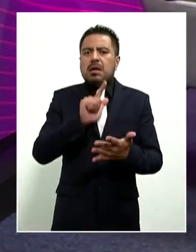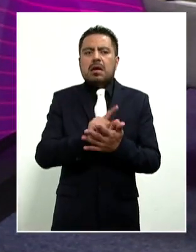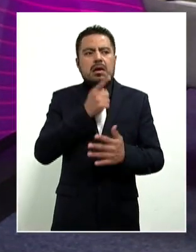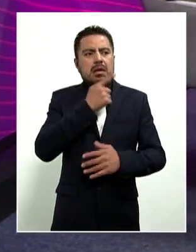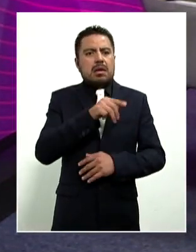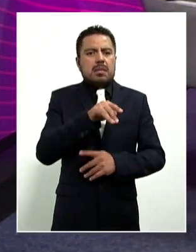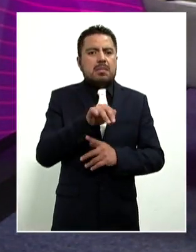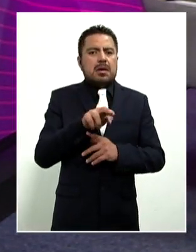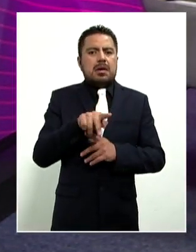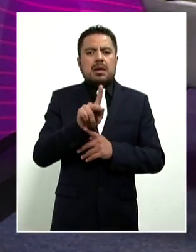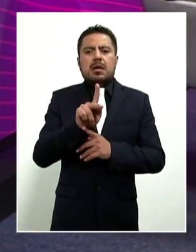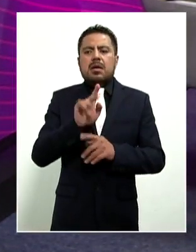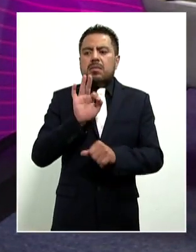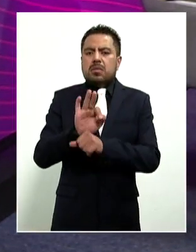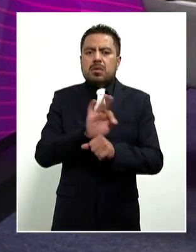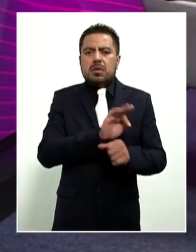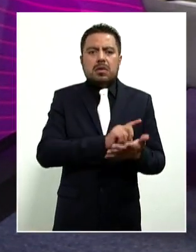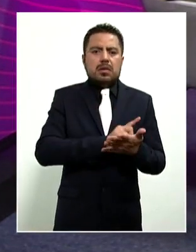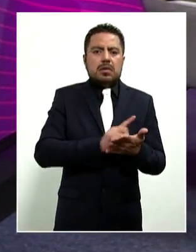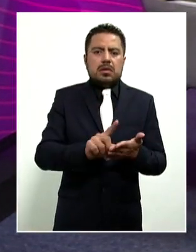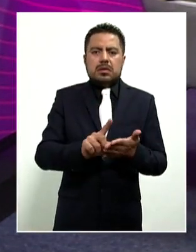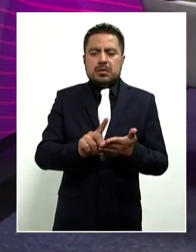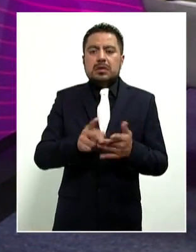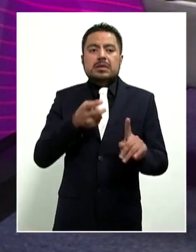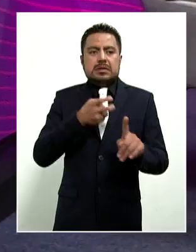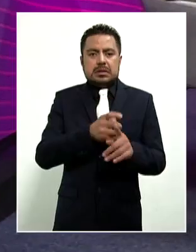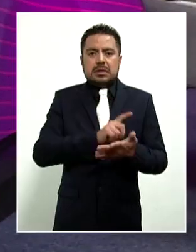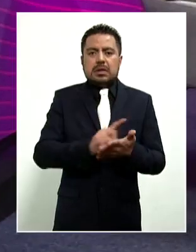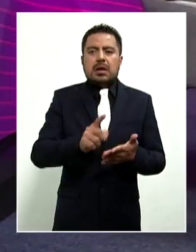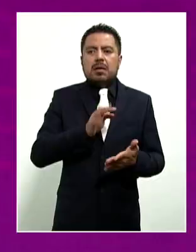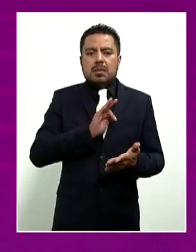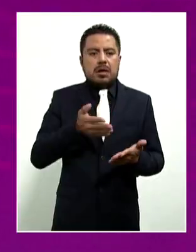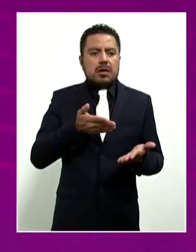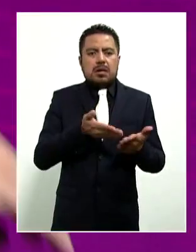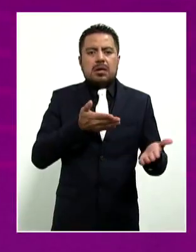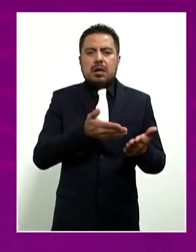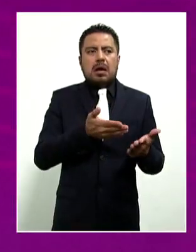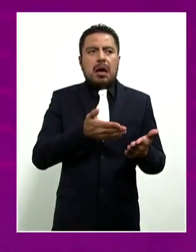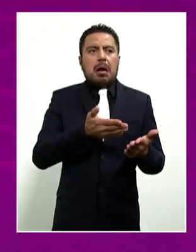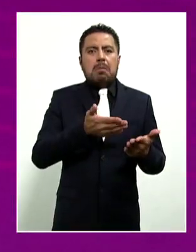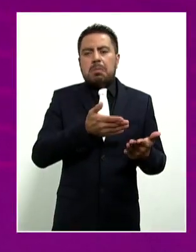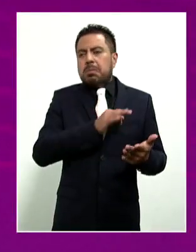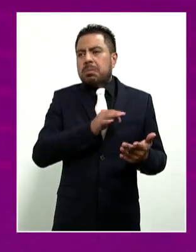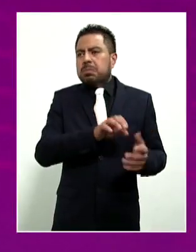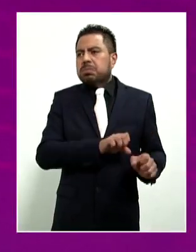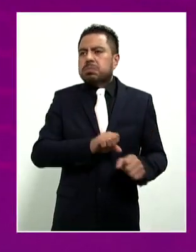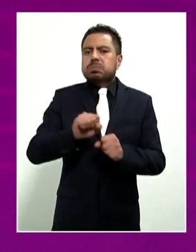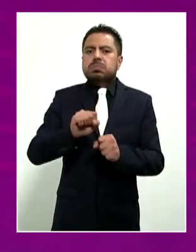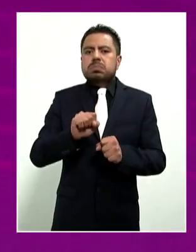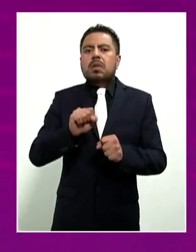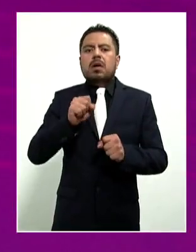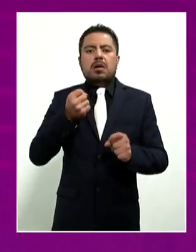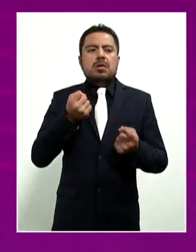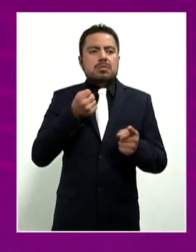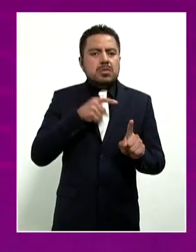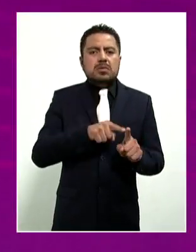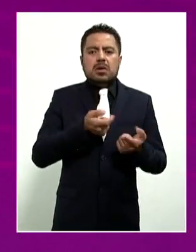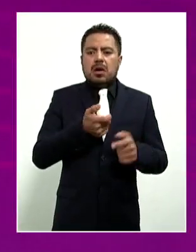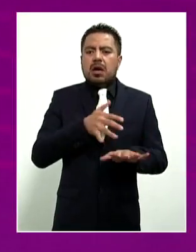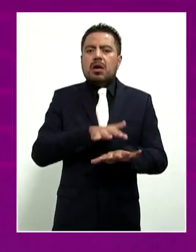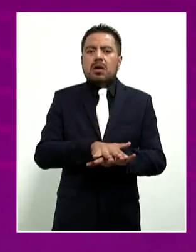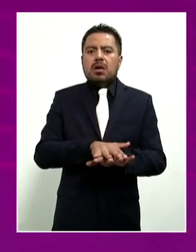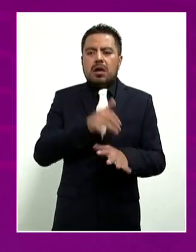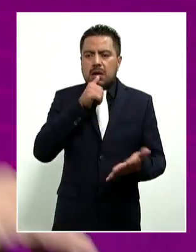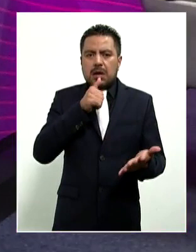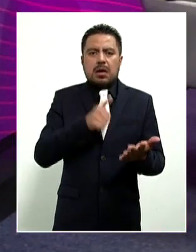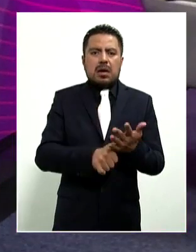dijo Mark, protectora de los derechos, de este derecho a pedir y recibir asilo. Incluso ha incorporado la Declaración